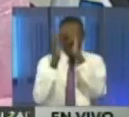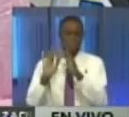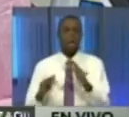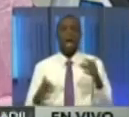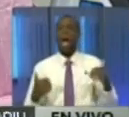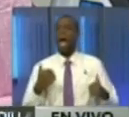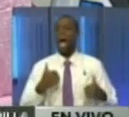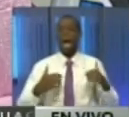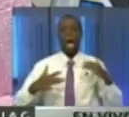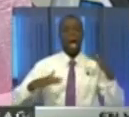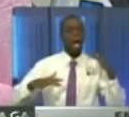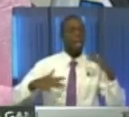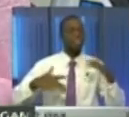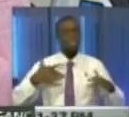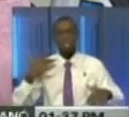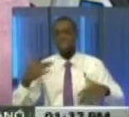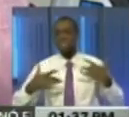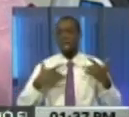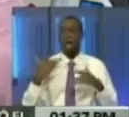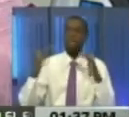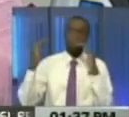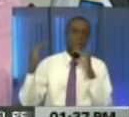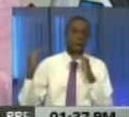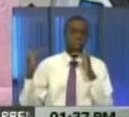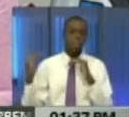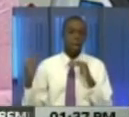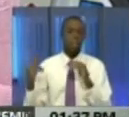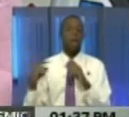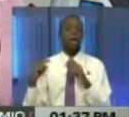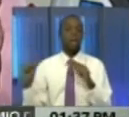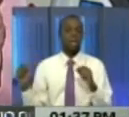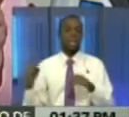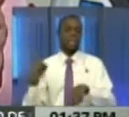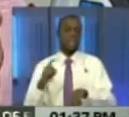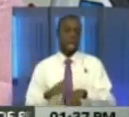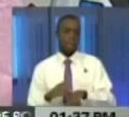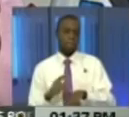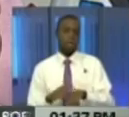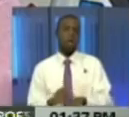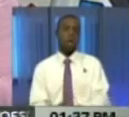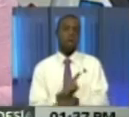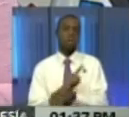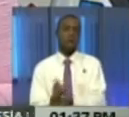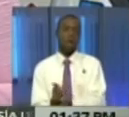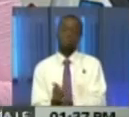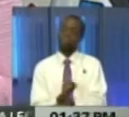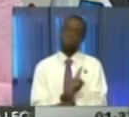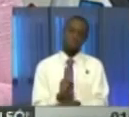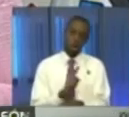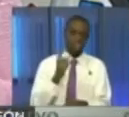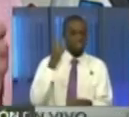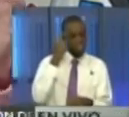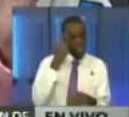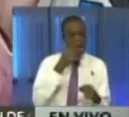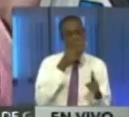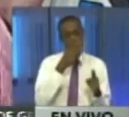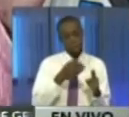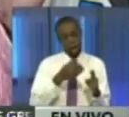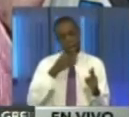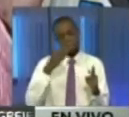que ustedes pueden ver ahí que llevan un determinado número de días. Y como